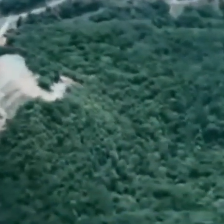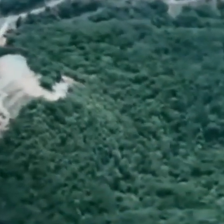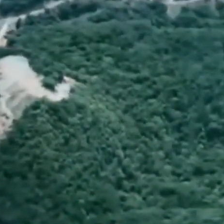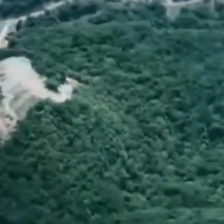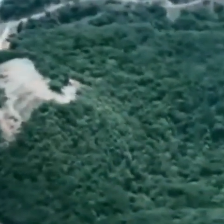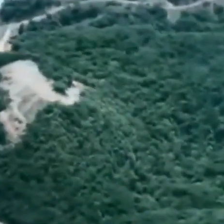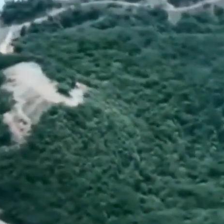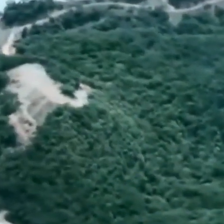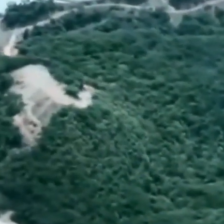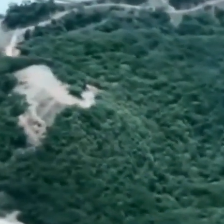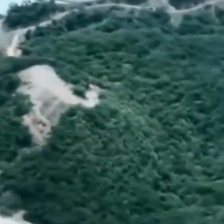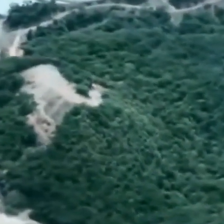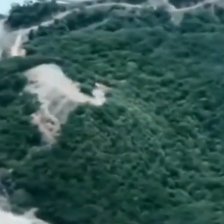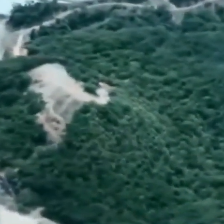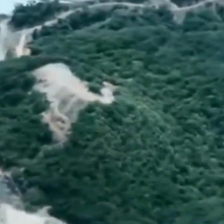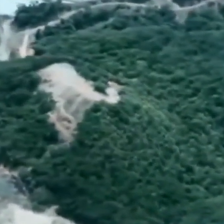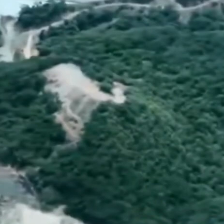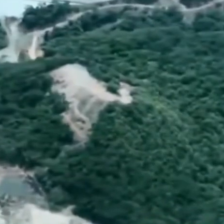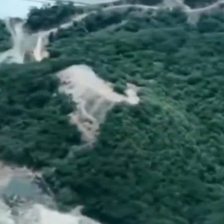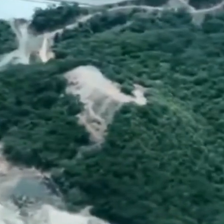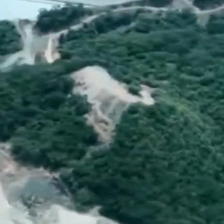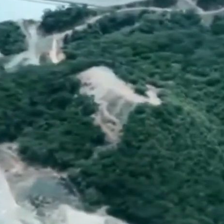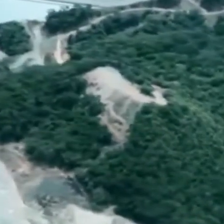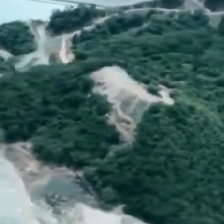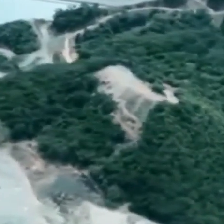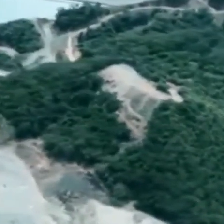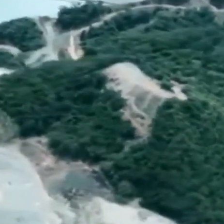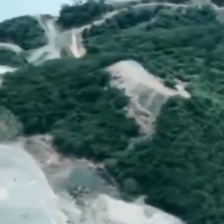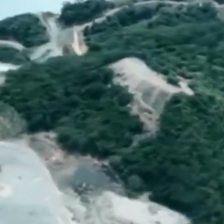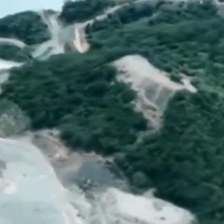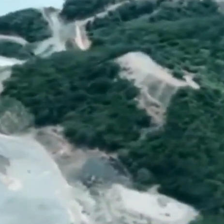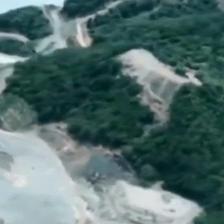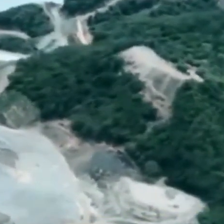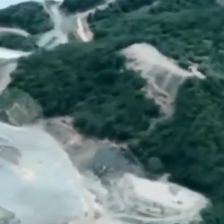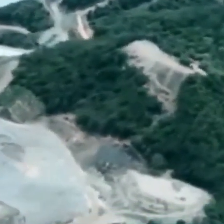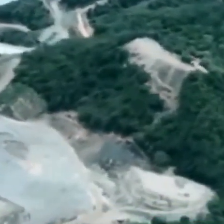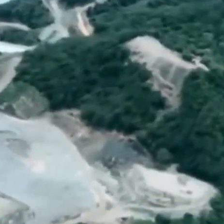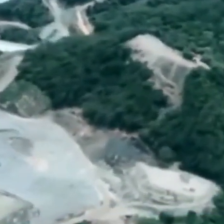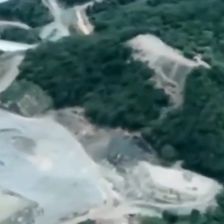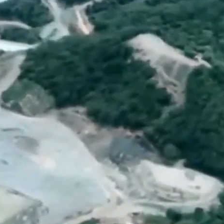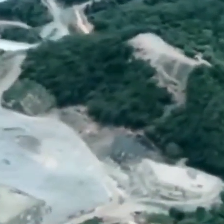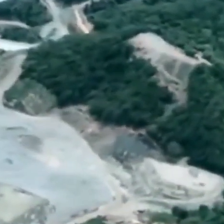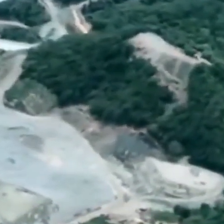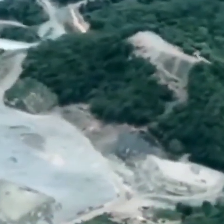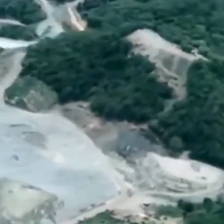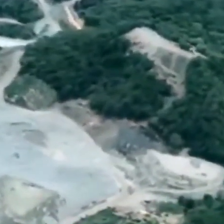como 2,500. Todo lo demás es inversión